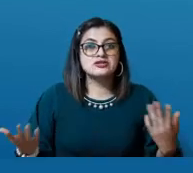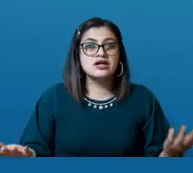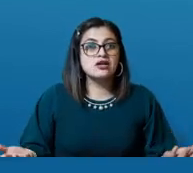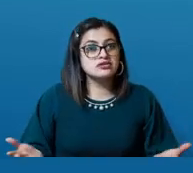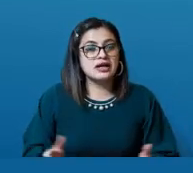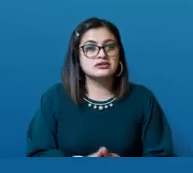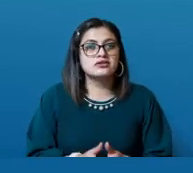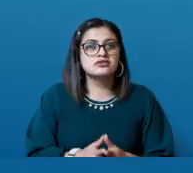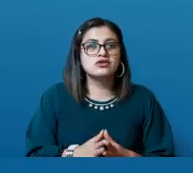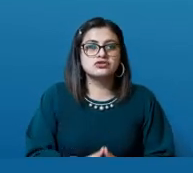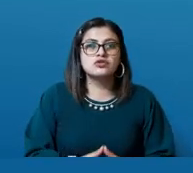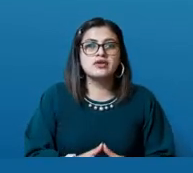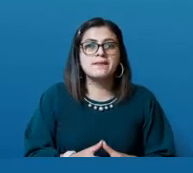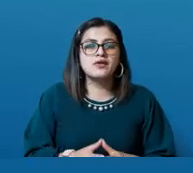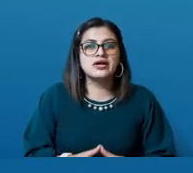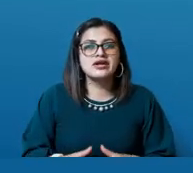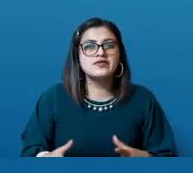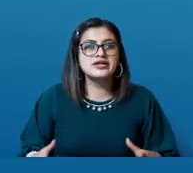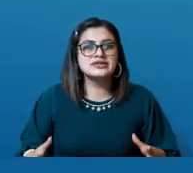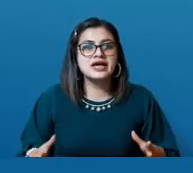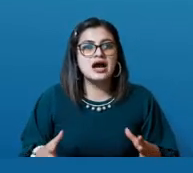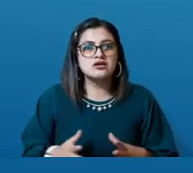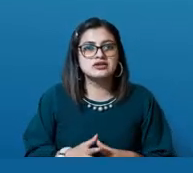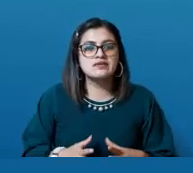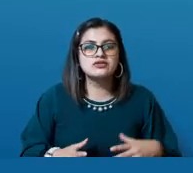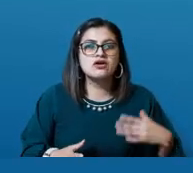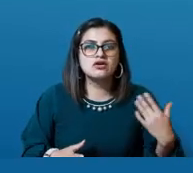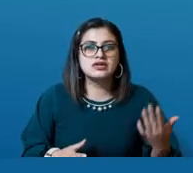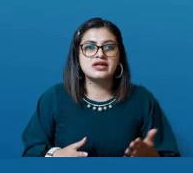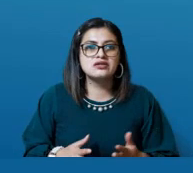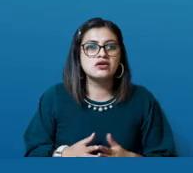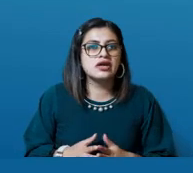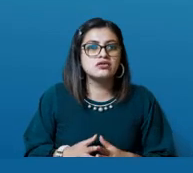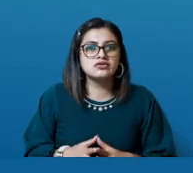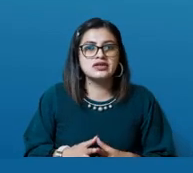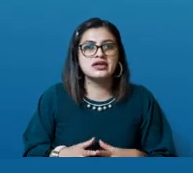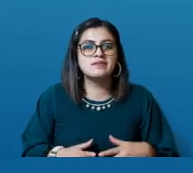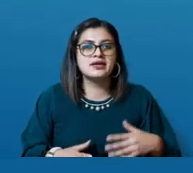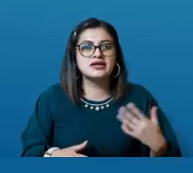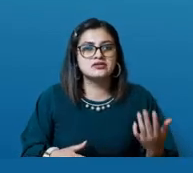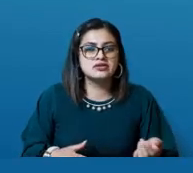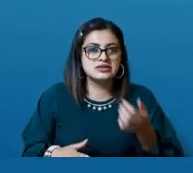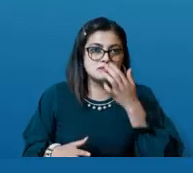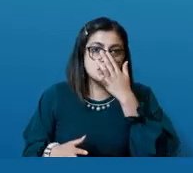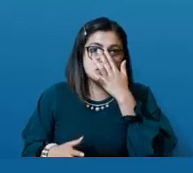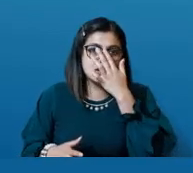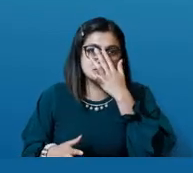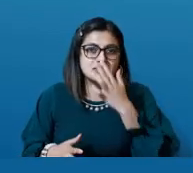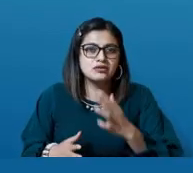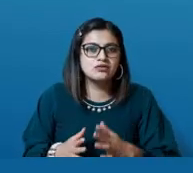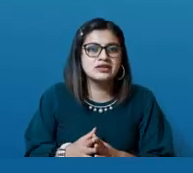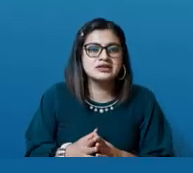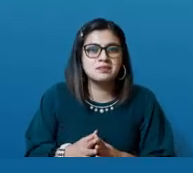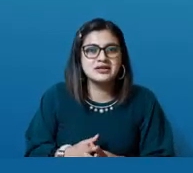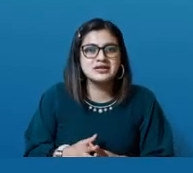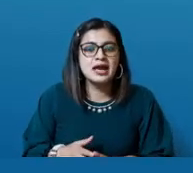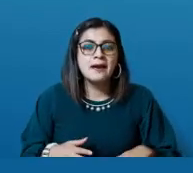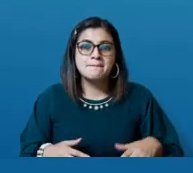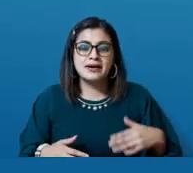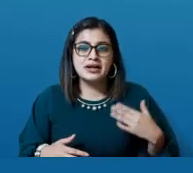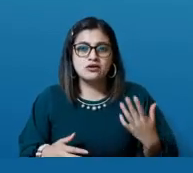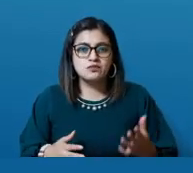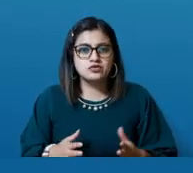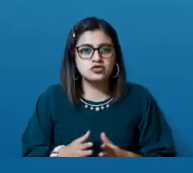En el resto de los casos, costumbre puede referirse a los hábitos cotidianos que no tienen implicaciones simbólicas de ninguna